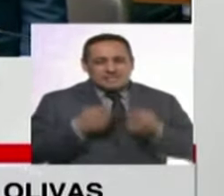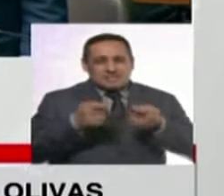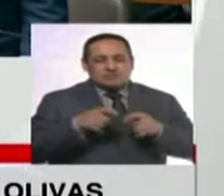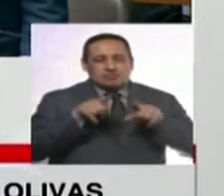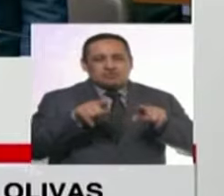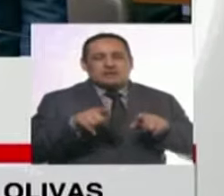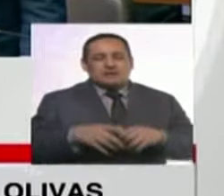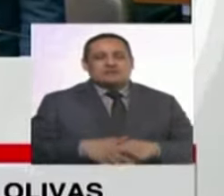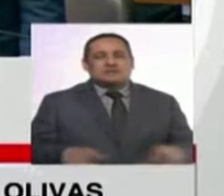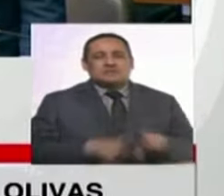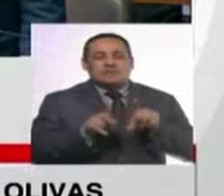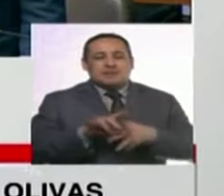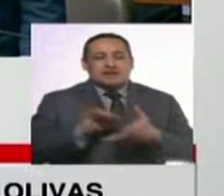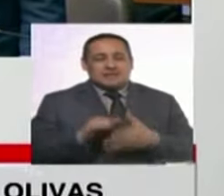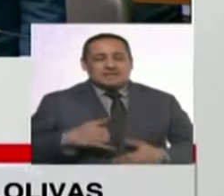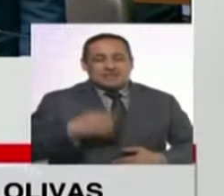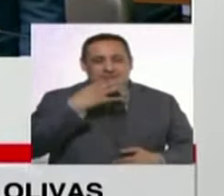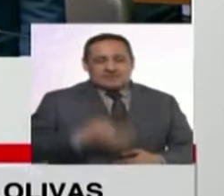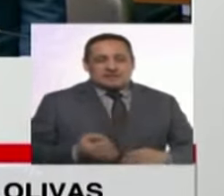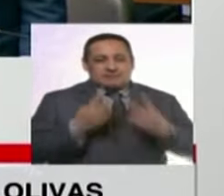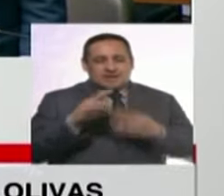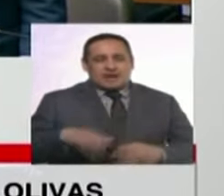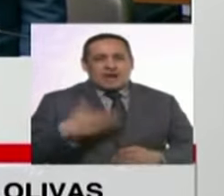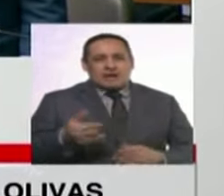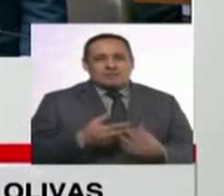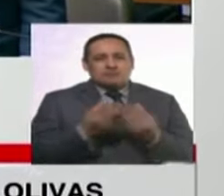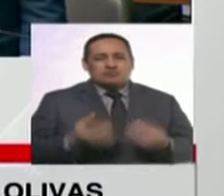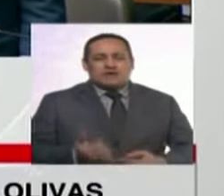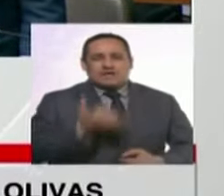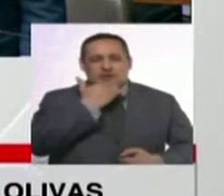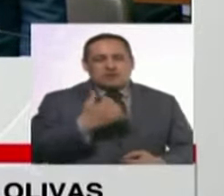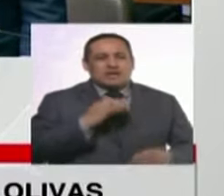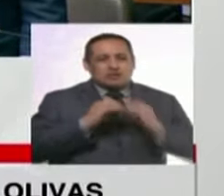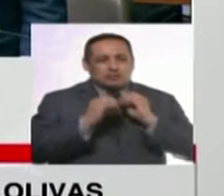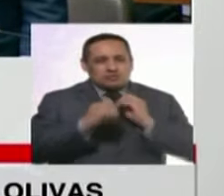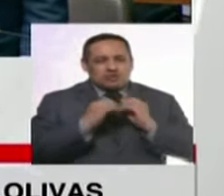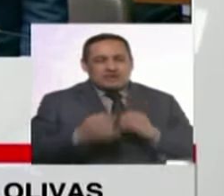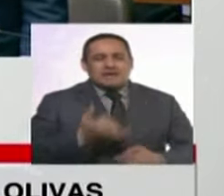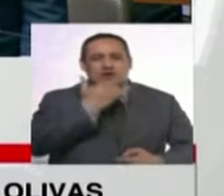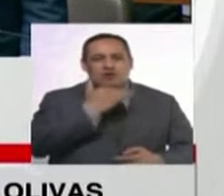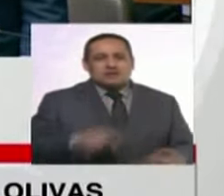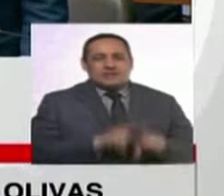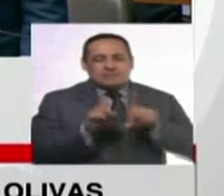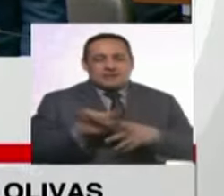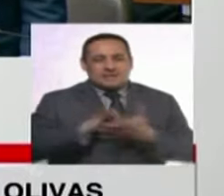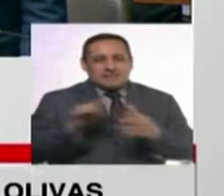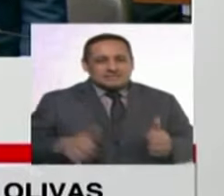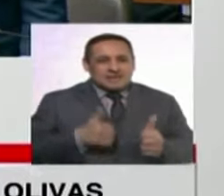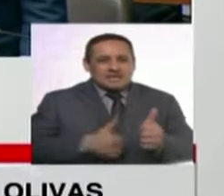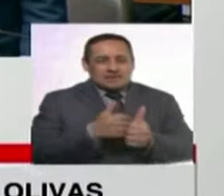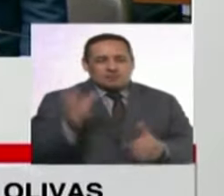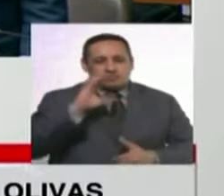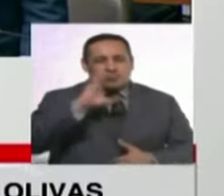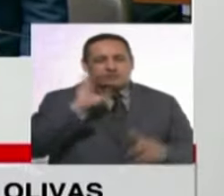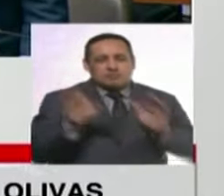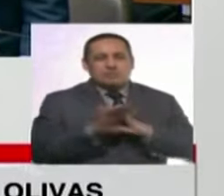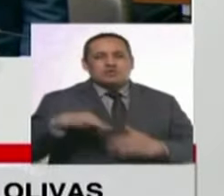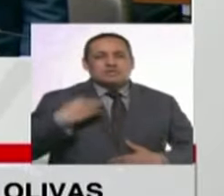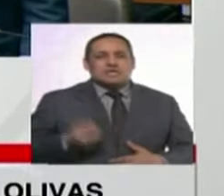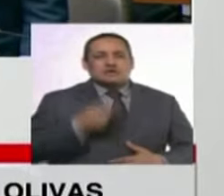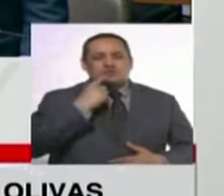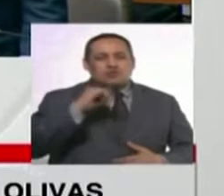a usted si bien es cierto hay errores hay que corregir esos errores Hay que seguir buscando al señor